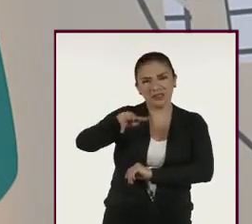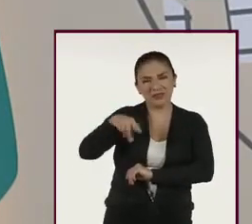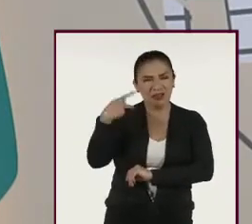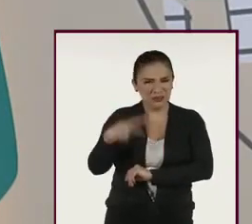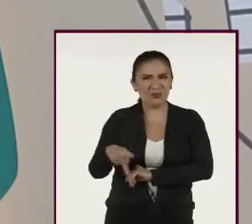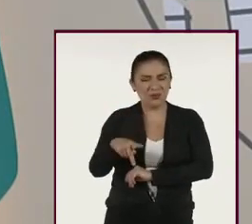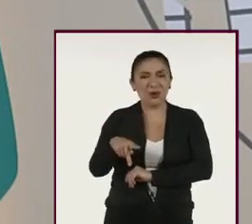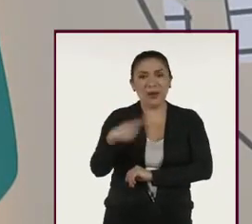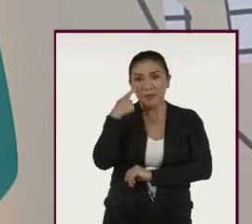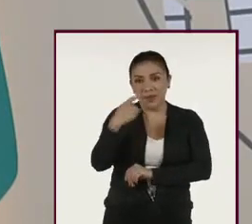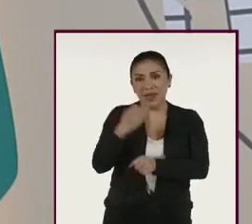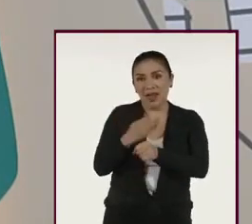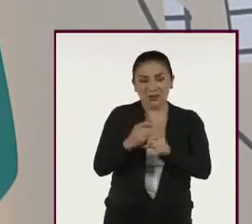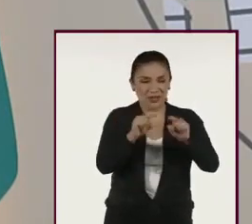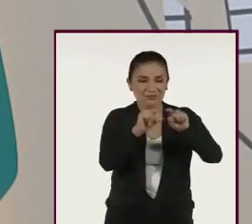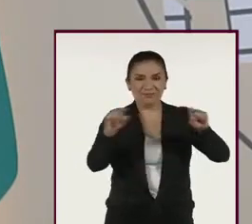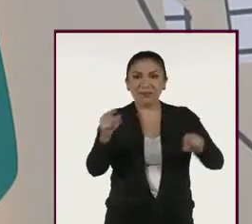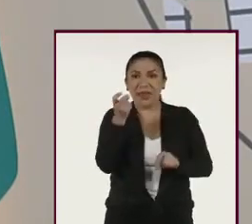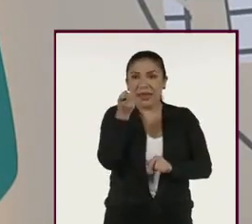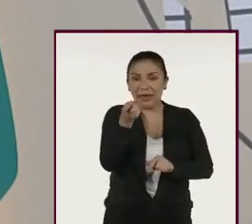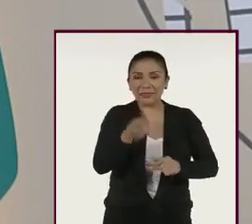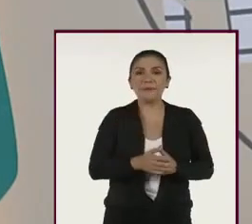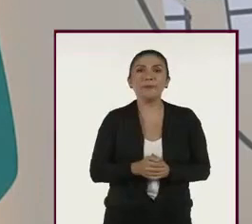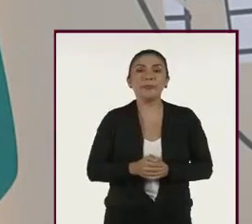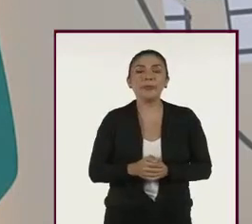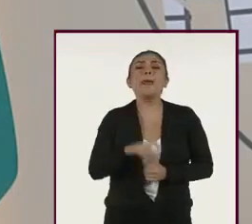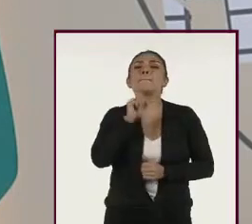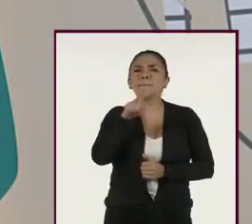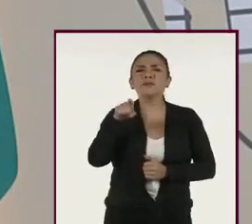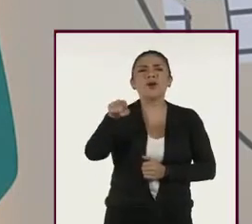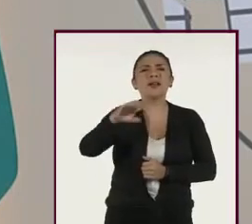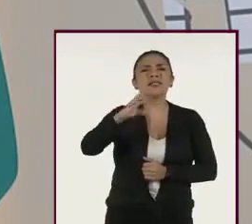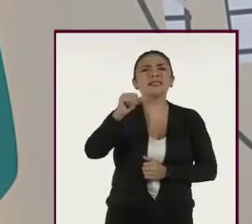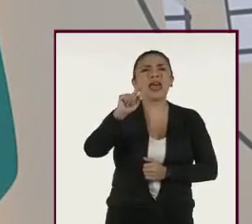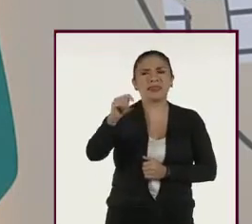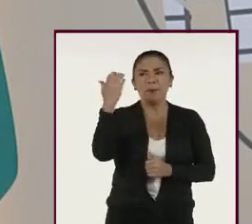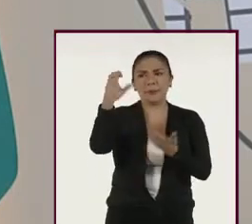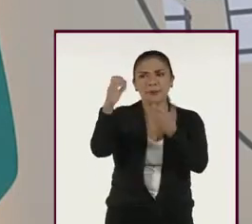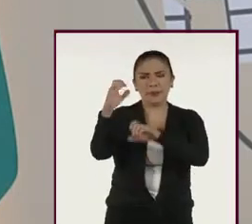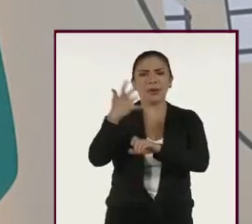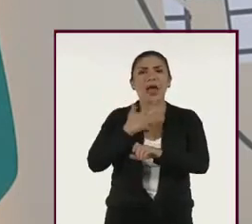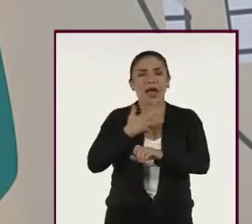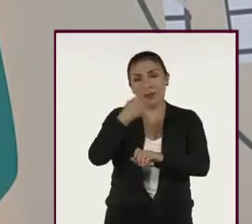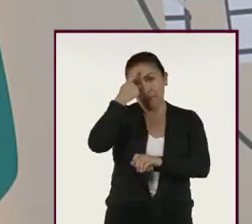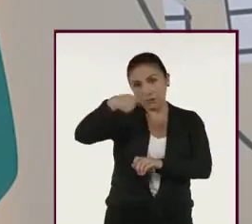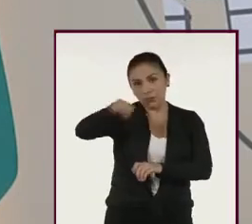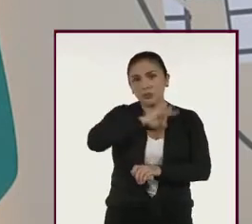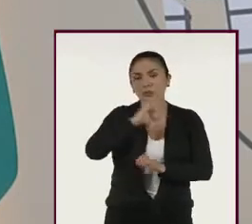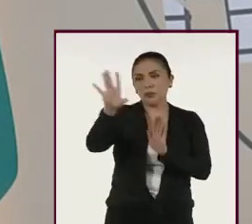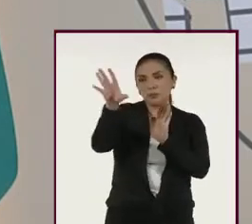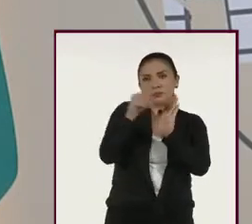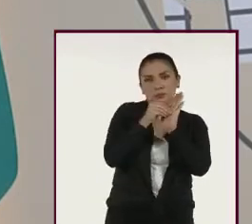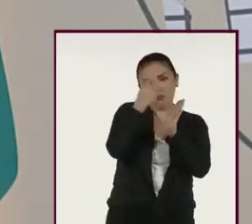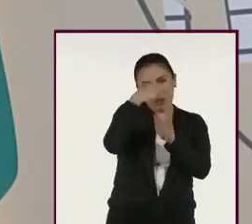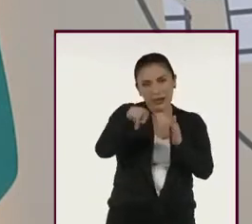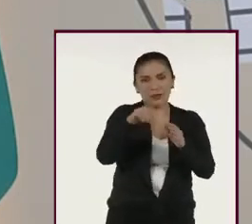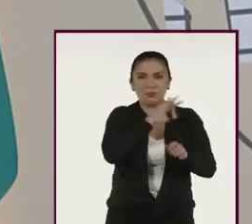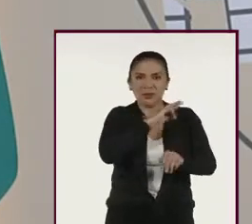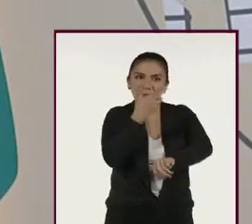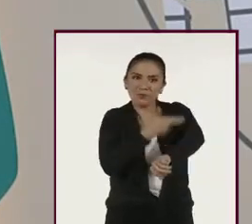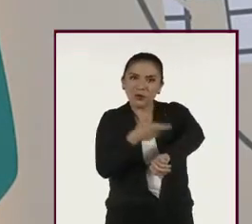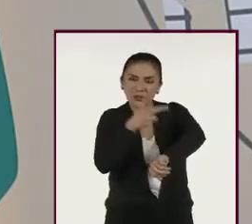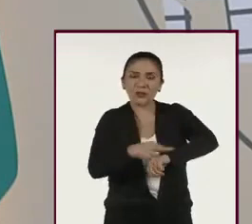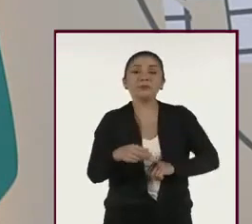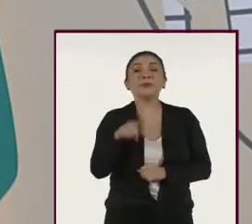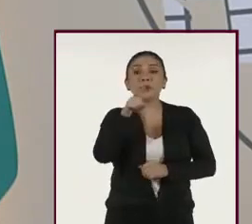Audiovisual. Va a aparecer en pantalla y estará también en el chat de la transmisión para que ustedes puedan completar el proceso. Hay